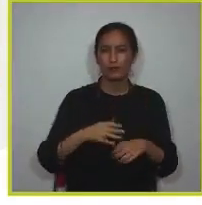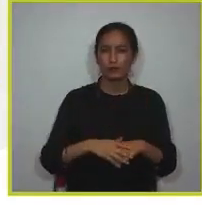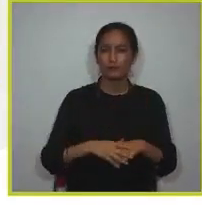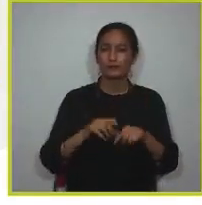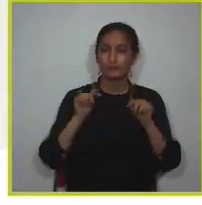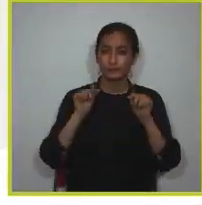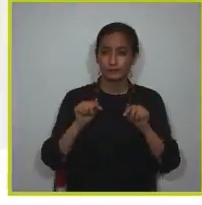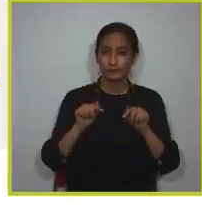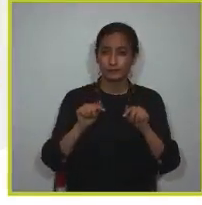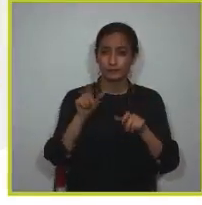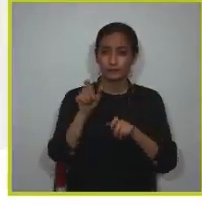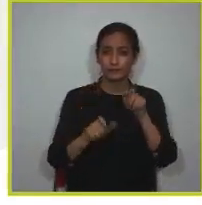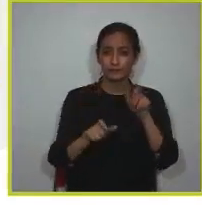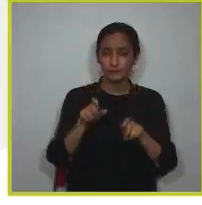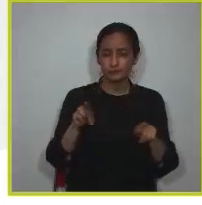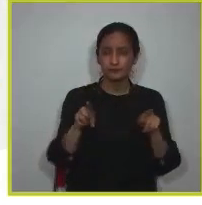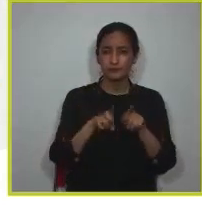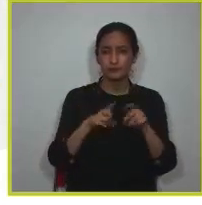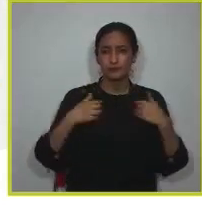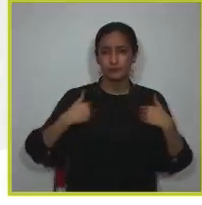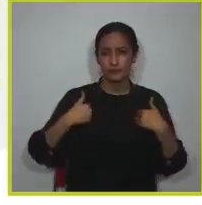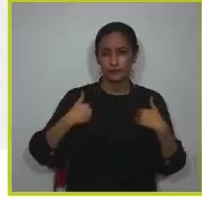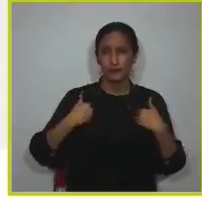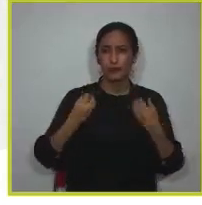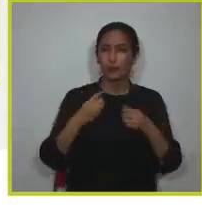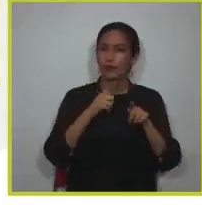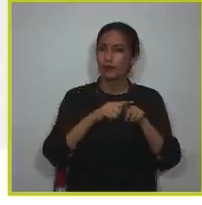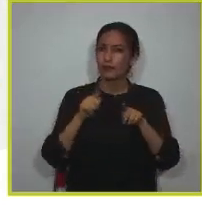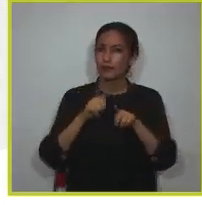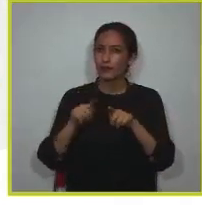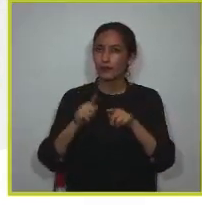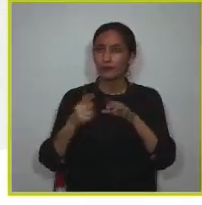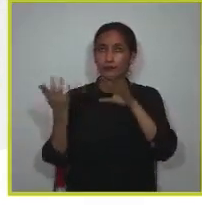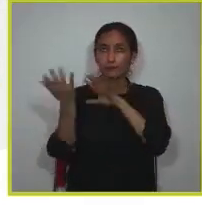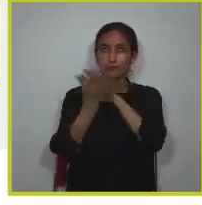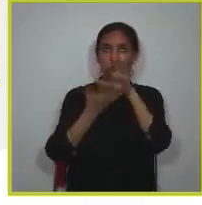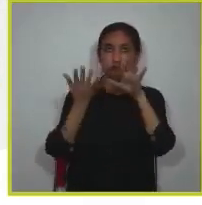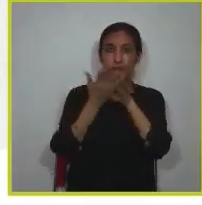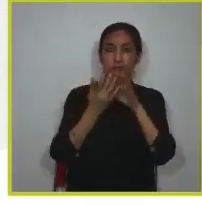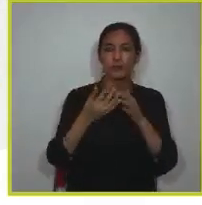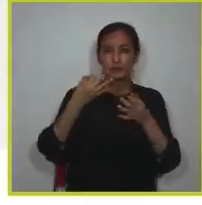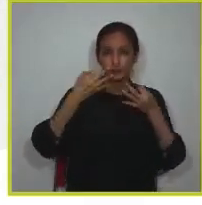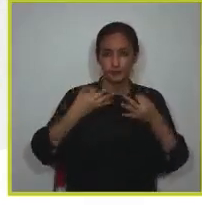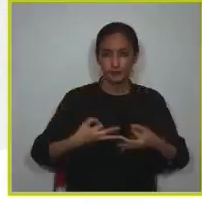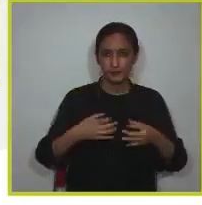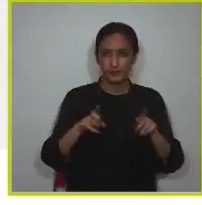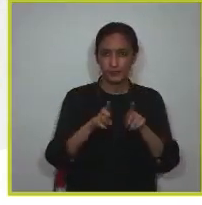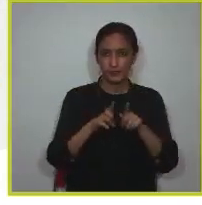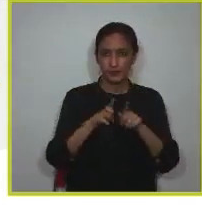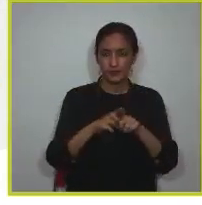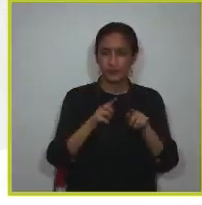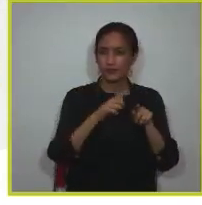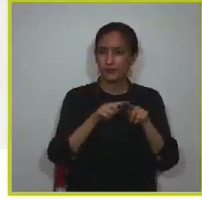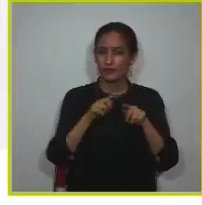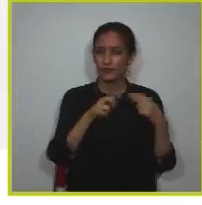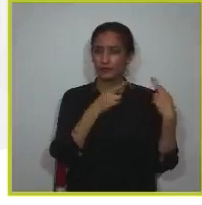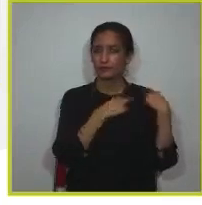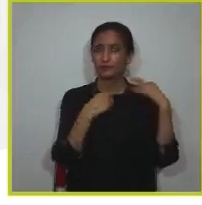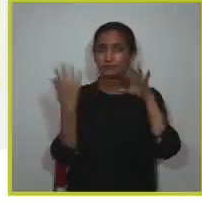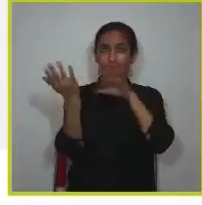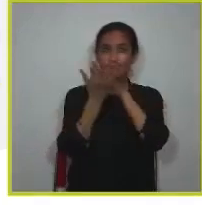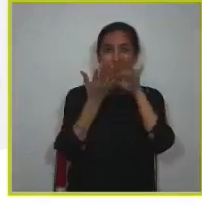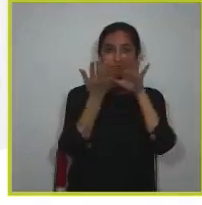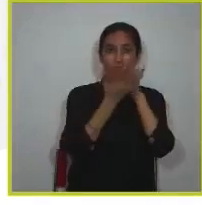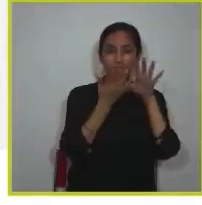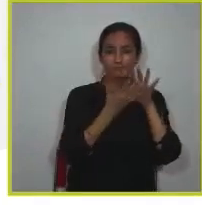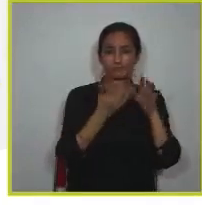esta población entonces tiene como entidades fiscalización ambiental para garantizar el cumplimiento de obligaciones ambientales dentro